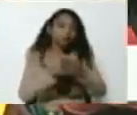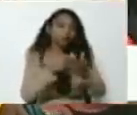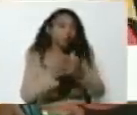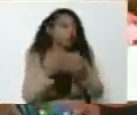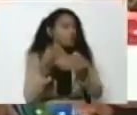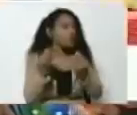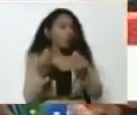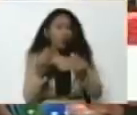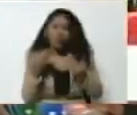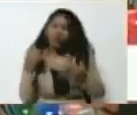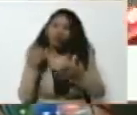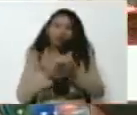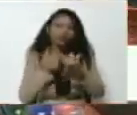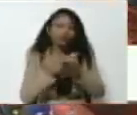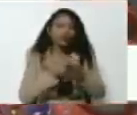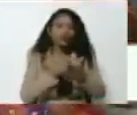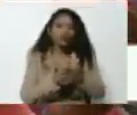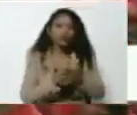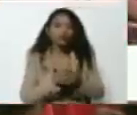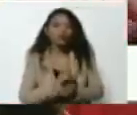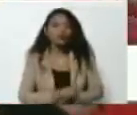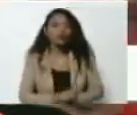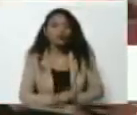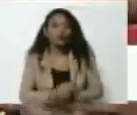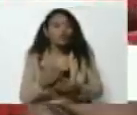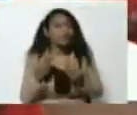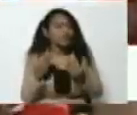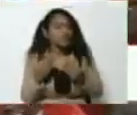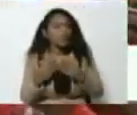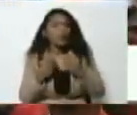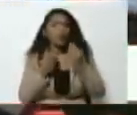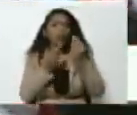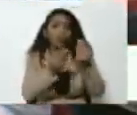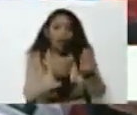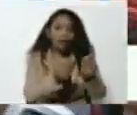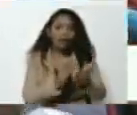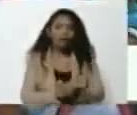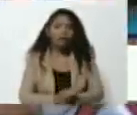mucho por batallar, comandante infinito, mucho por dar.